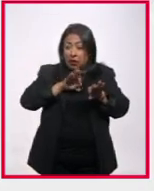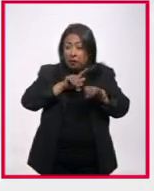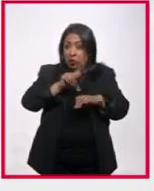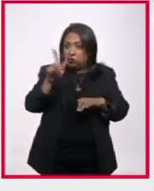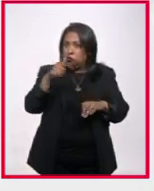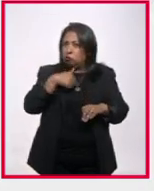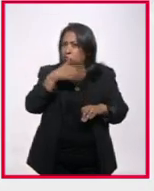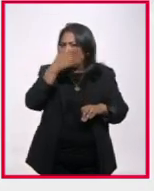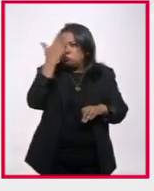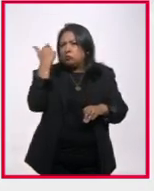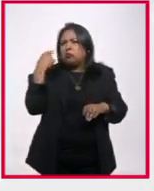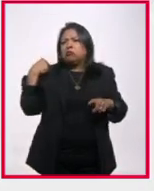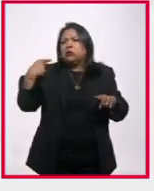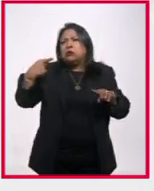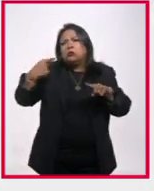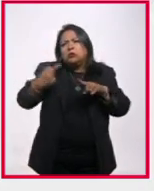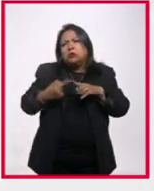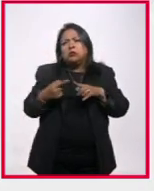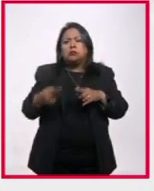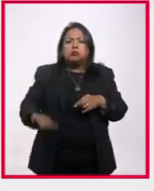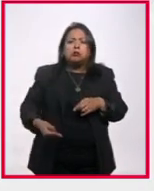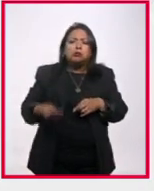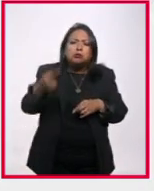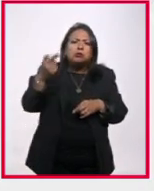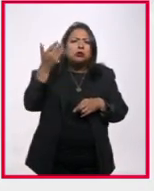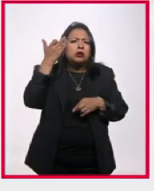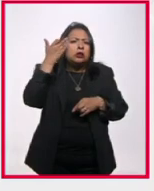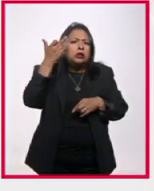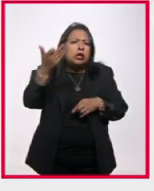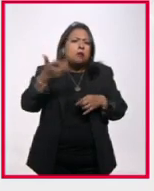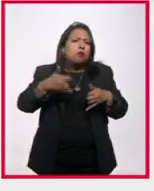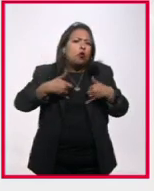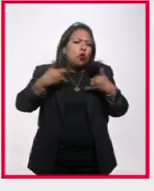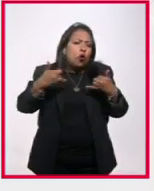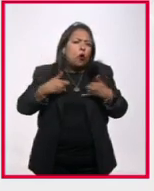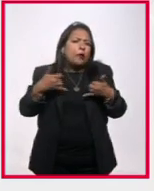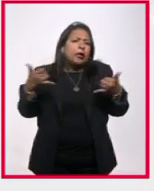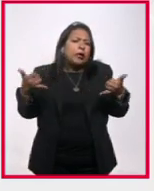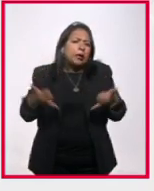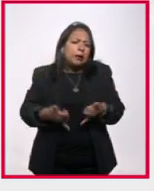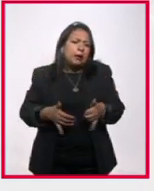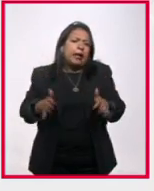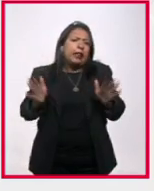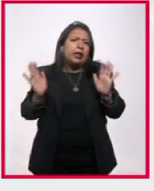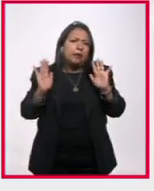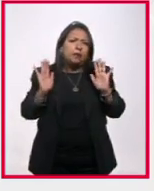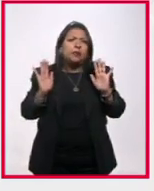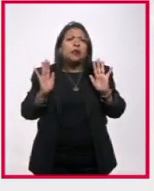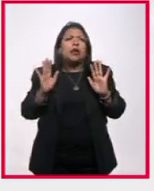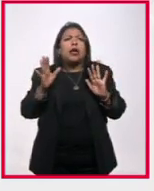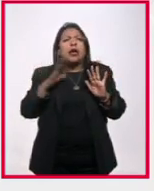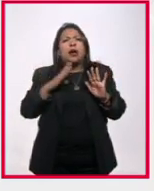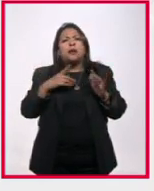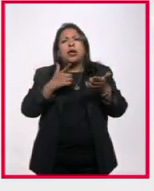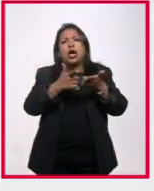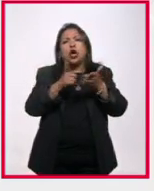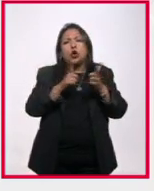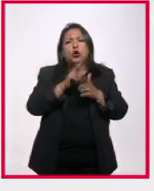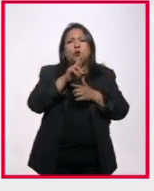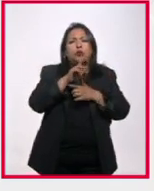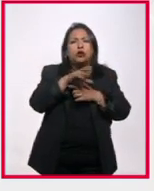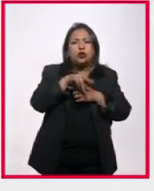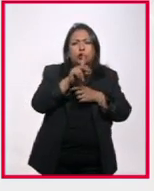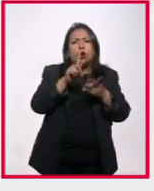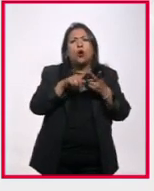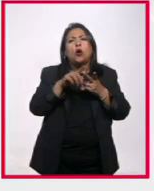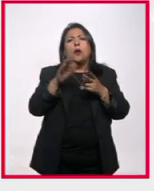sea, todo lo que hice en mis temporadas de joven, rebelde, tocando bandas de rock, y yo tocaba